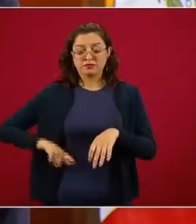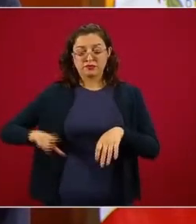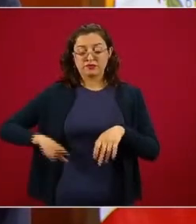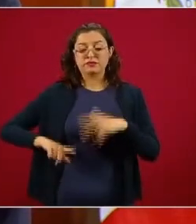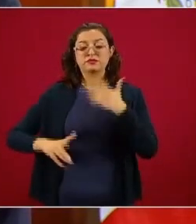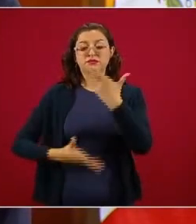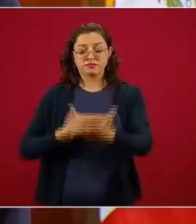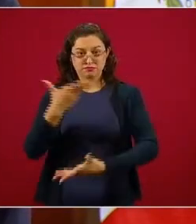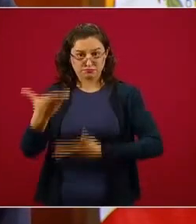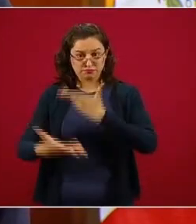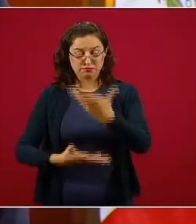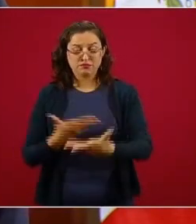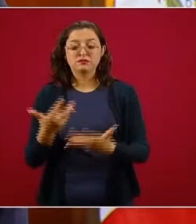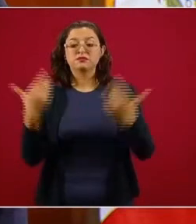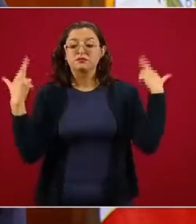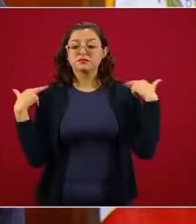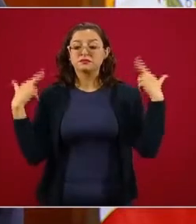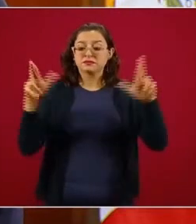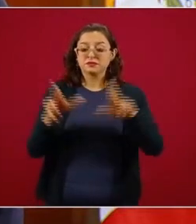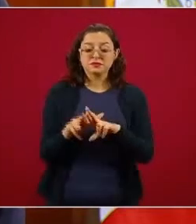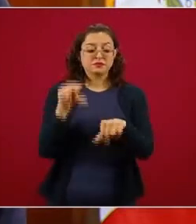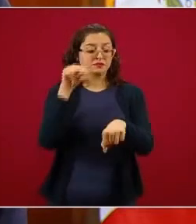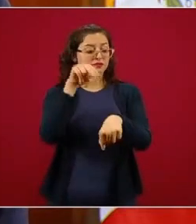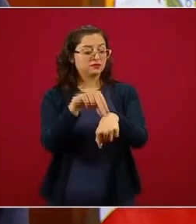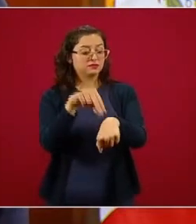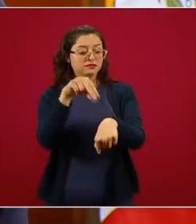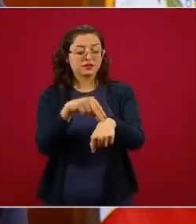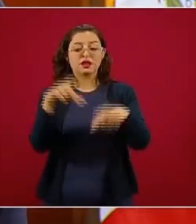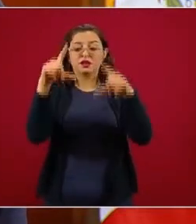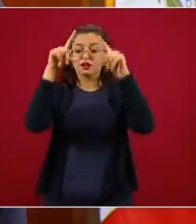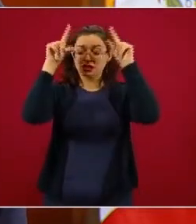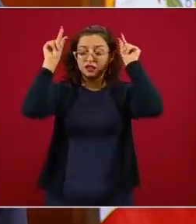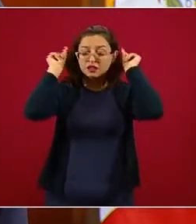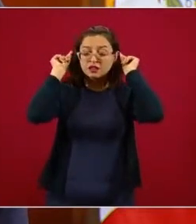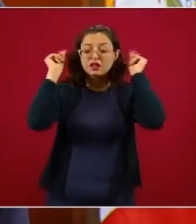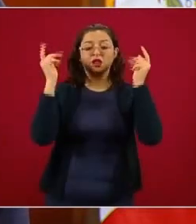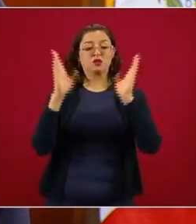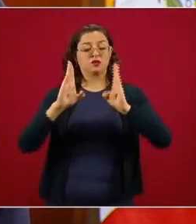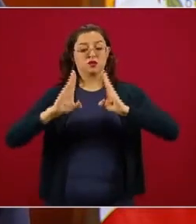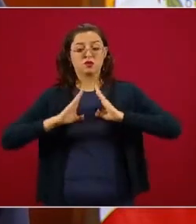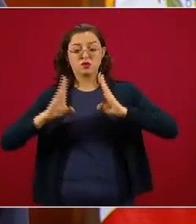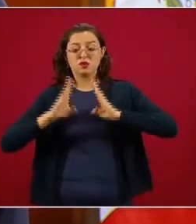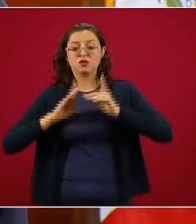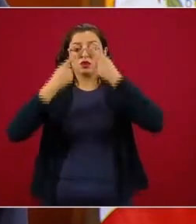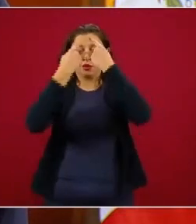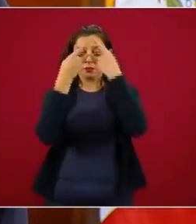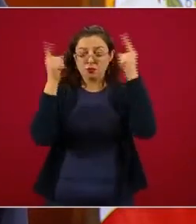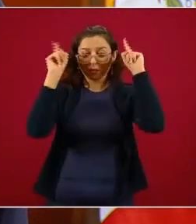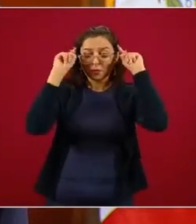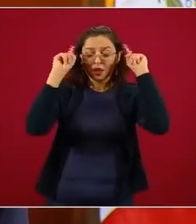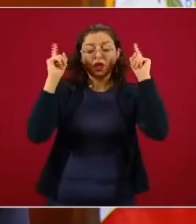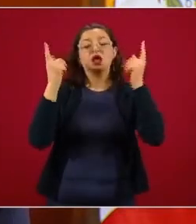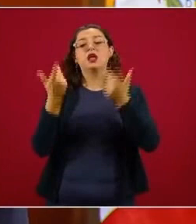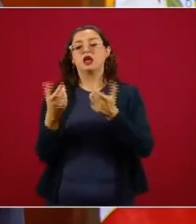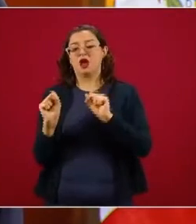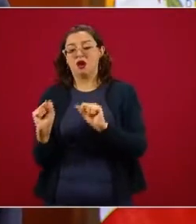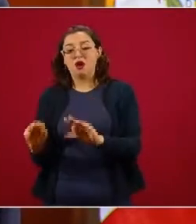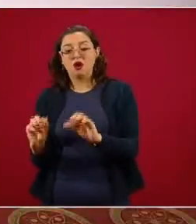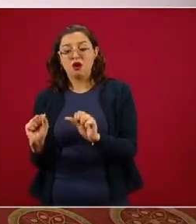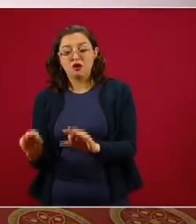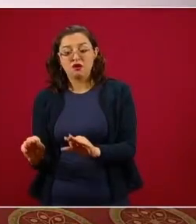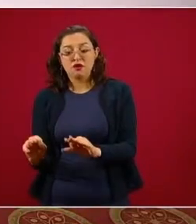Estado, a maestros, médicos, enfermeras, soldados, marinos,